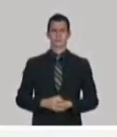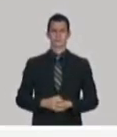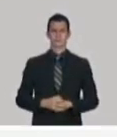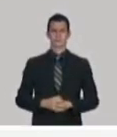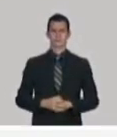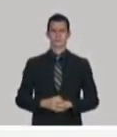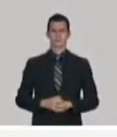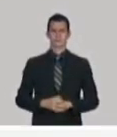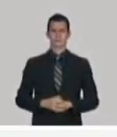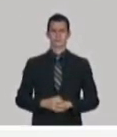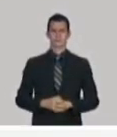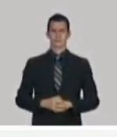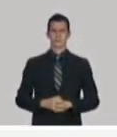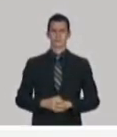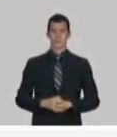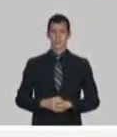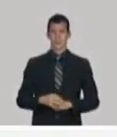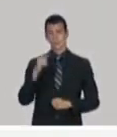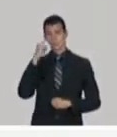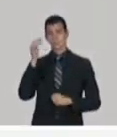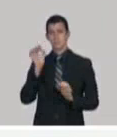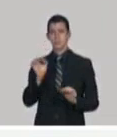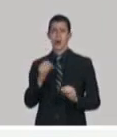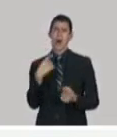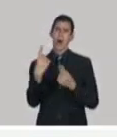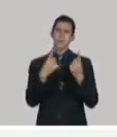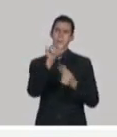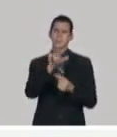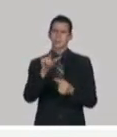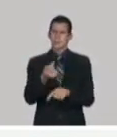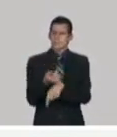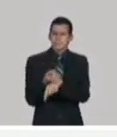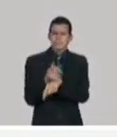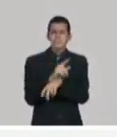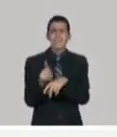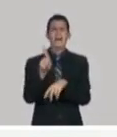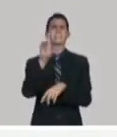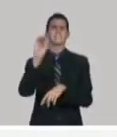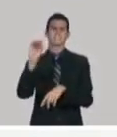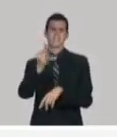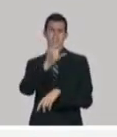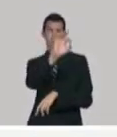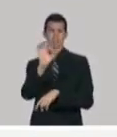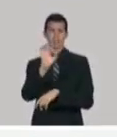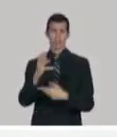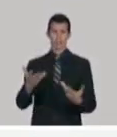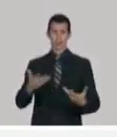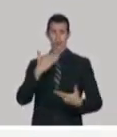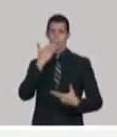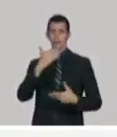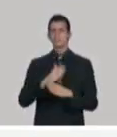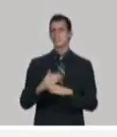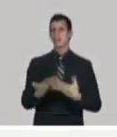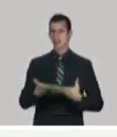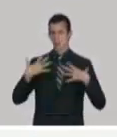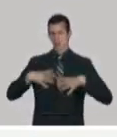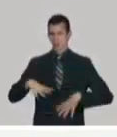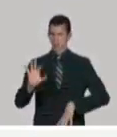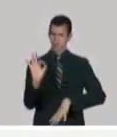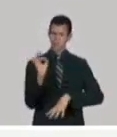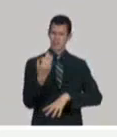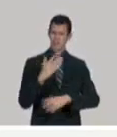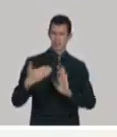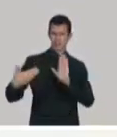pegados al 100% de inhibición y parece que es por eso que estamos utilizando los 50 microgramos y decidimos después hacer el ensayo fase 3 ya con 50